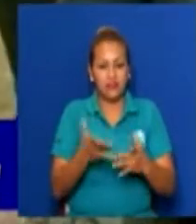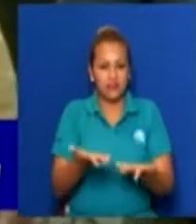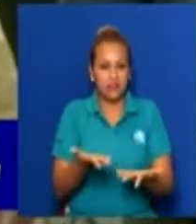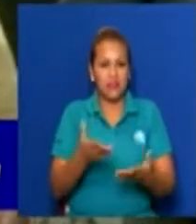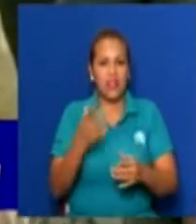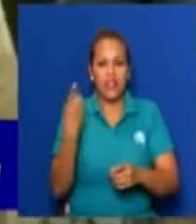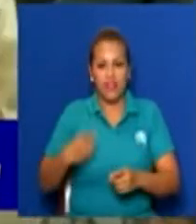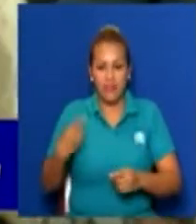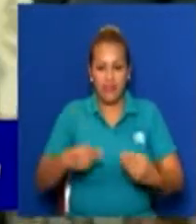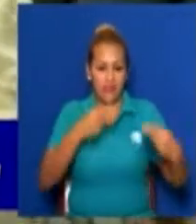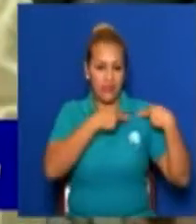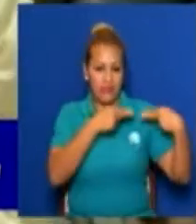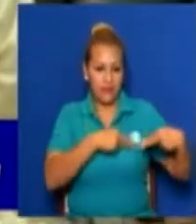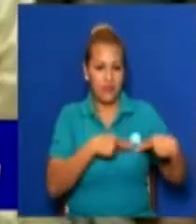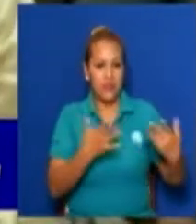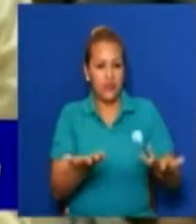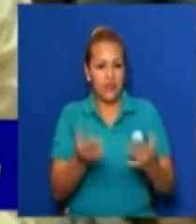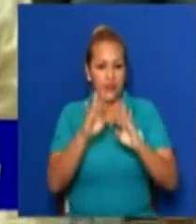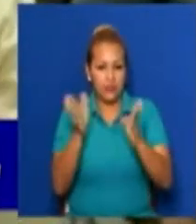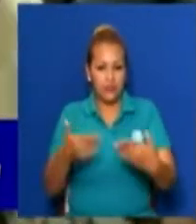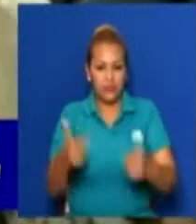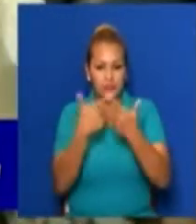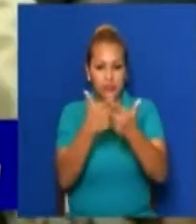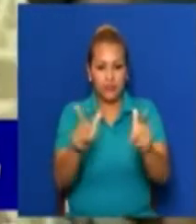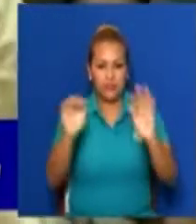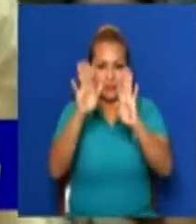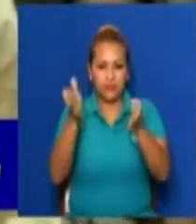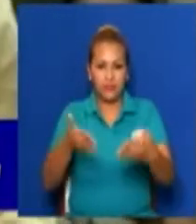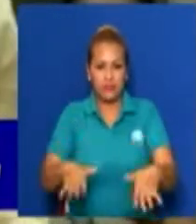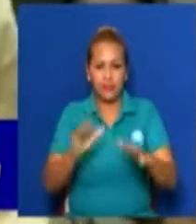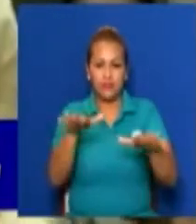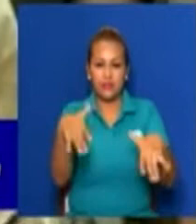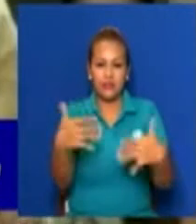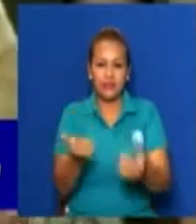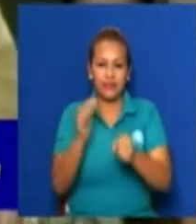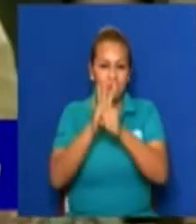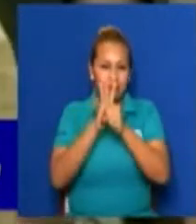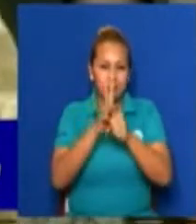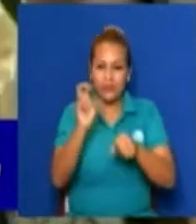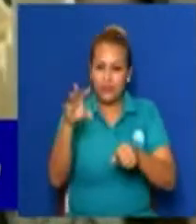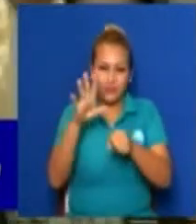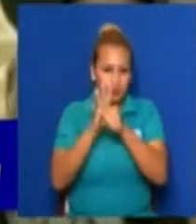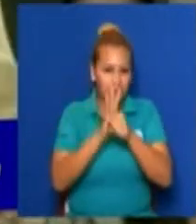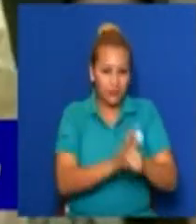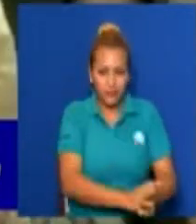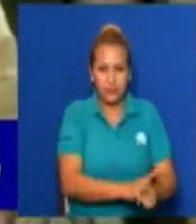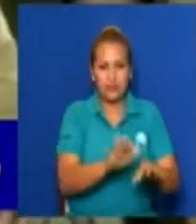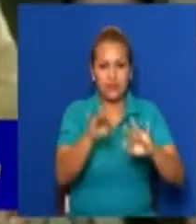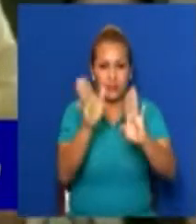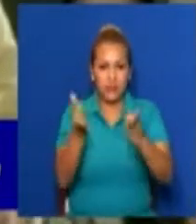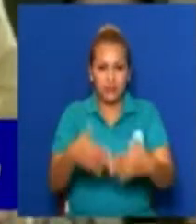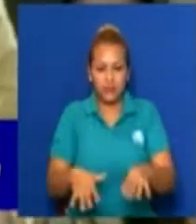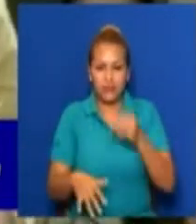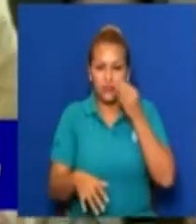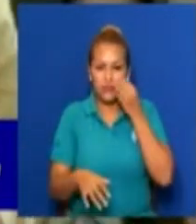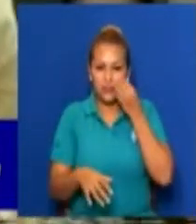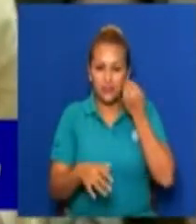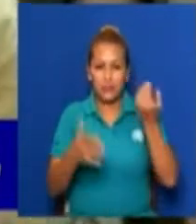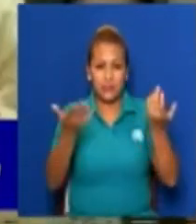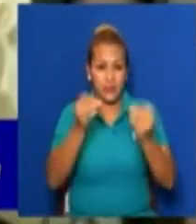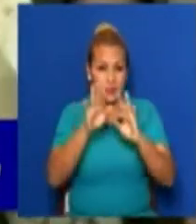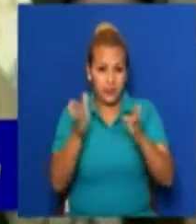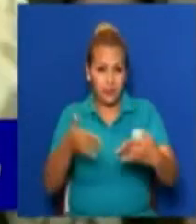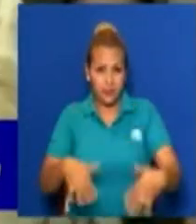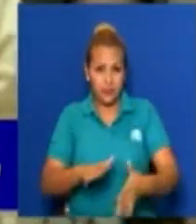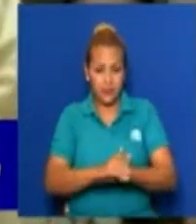humanos de las mujeres, de la liberación de la mujer, de la emancipación económica de la mujer. Y esta